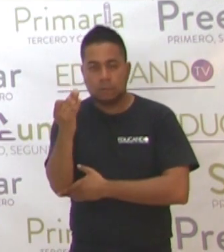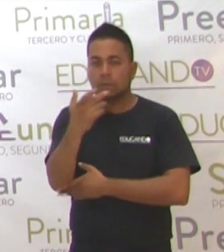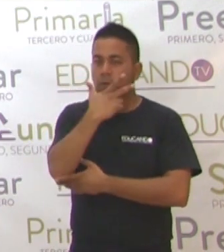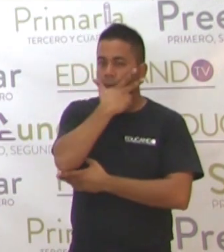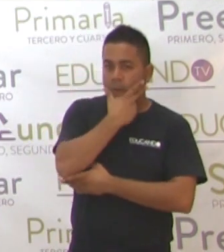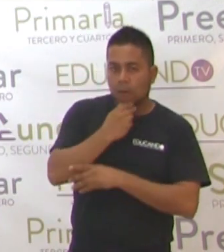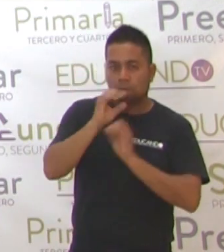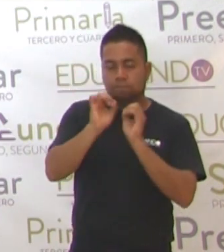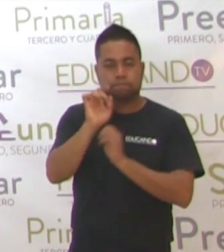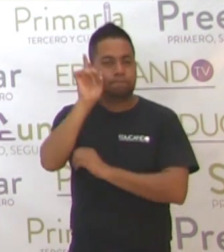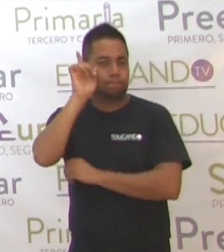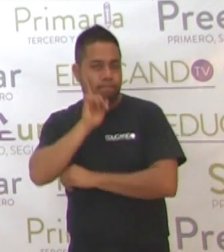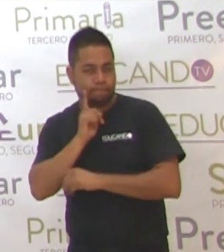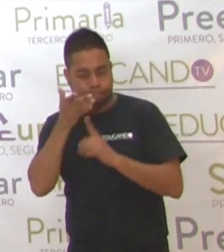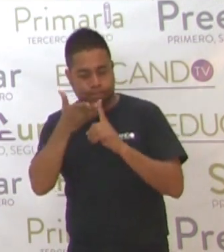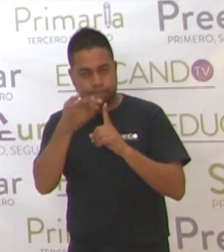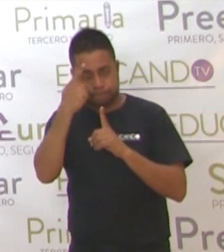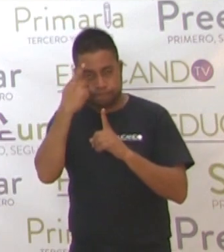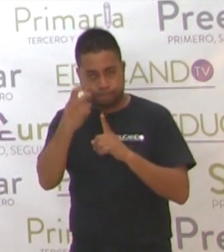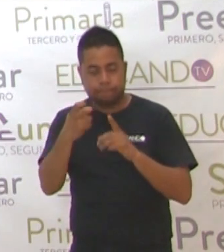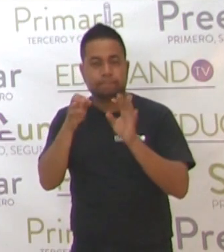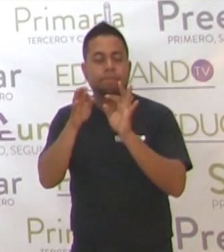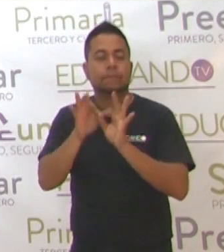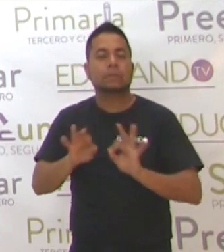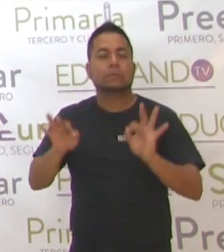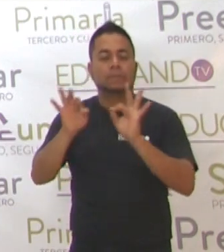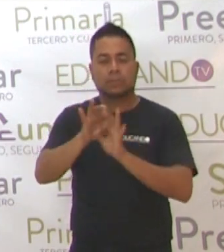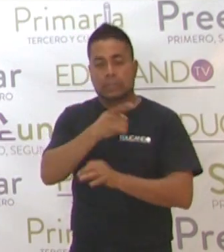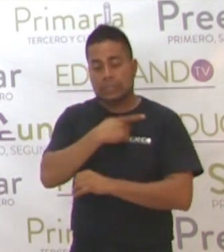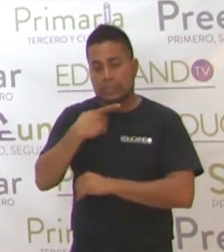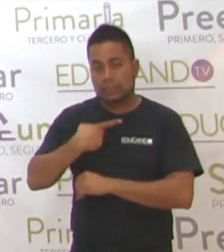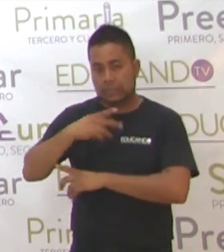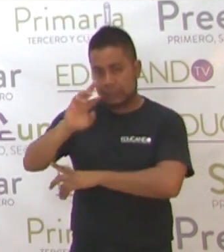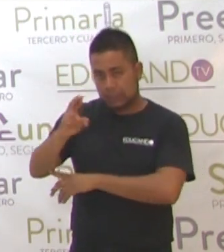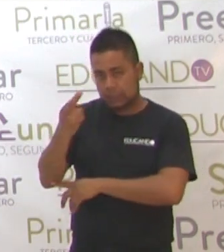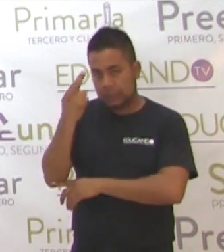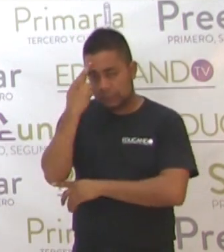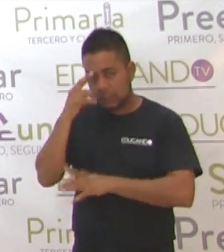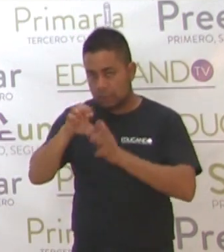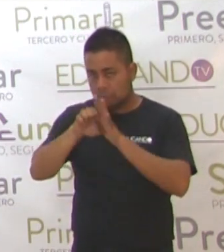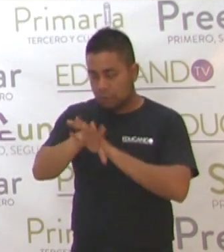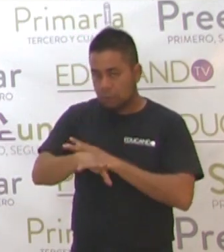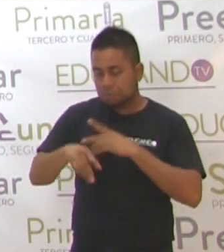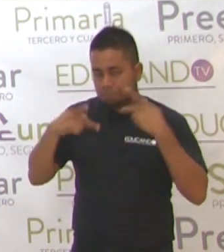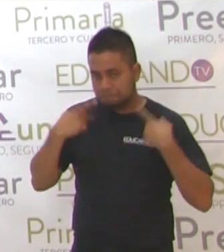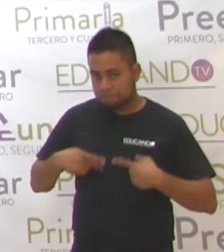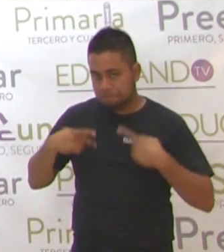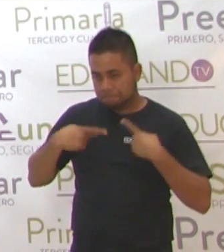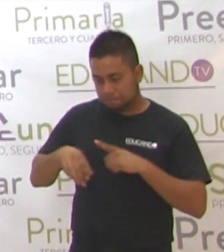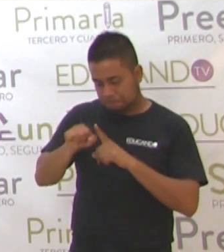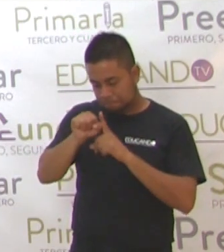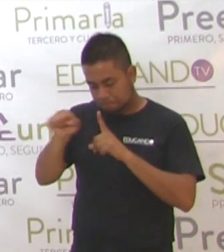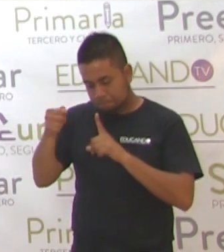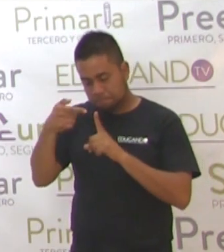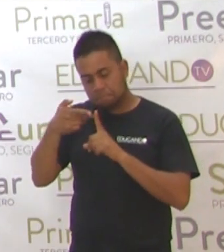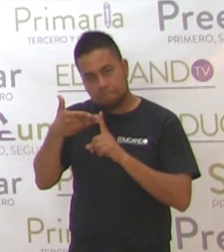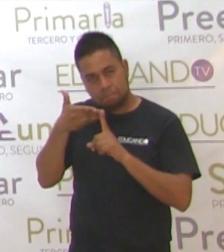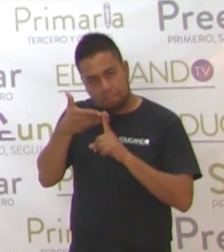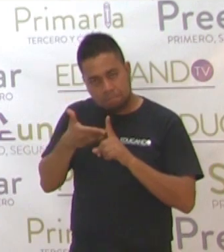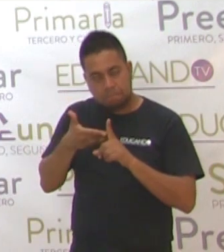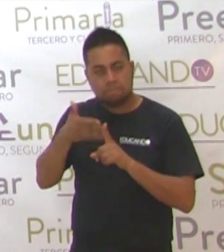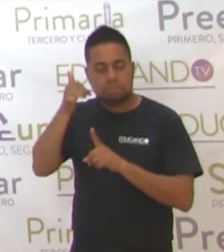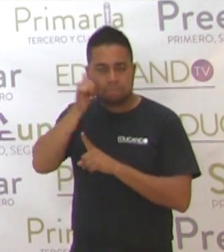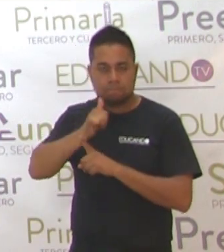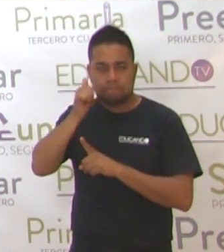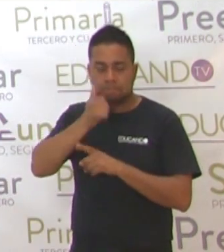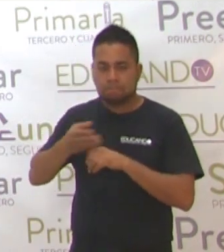bien para ello existe o tienes que recordar que los sujetos van a estar siempre identificados con los